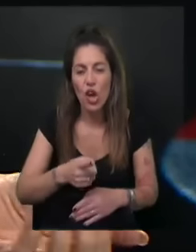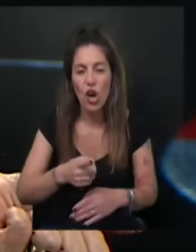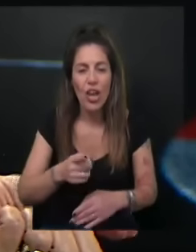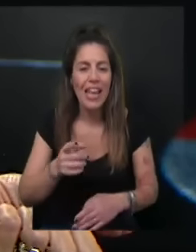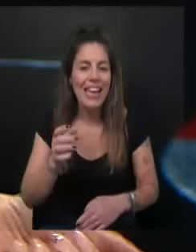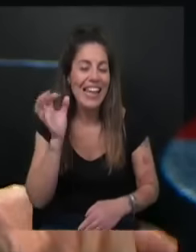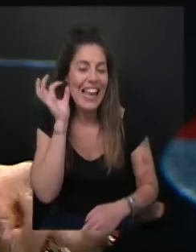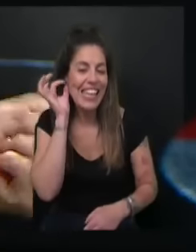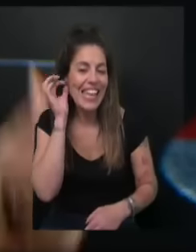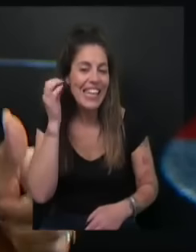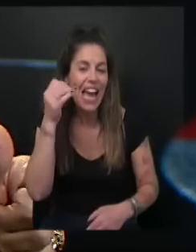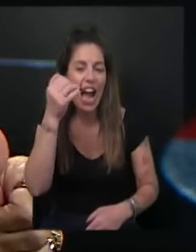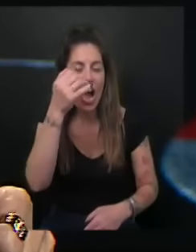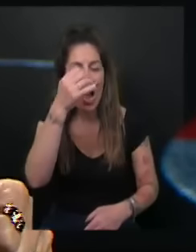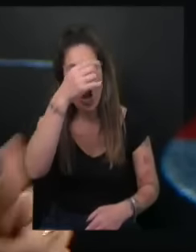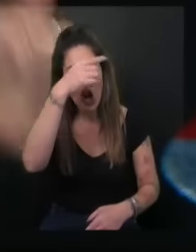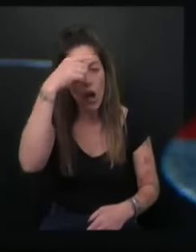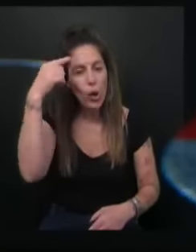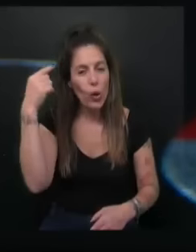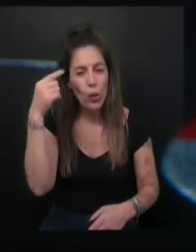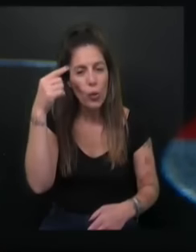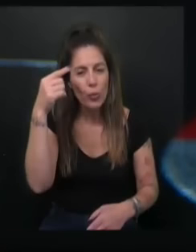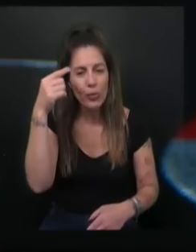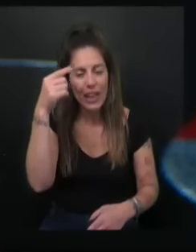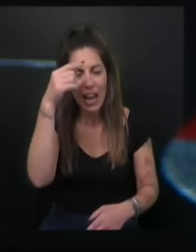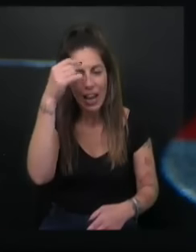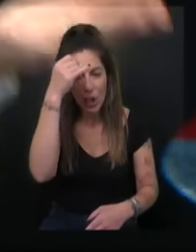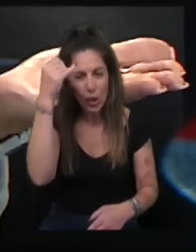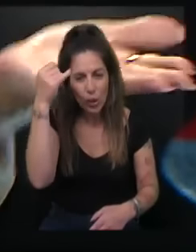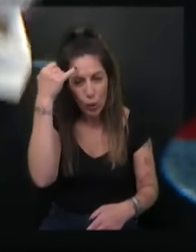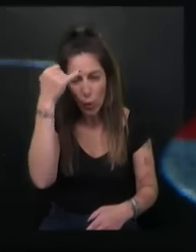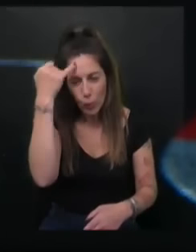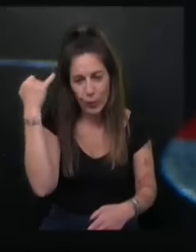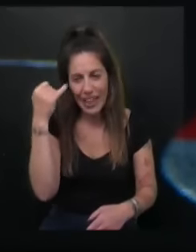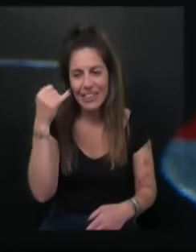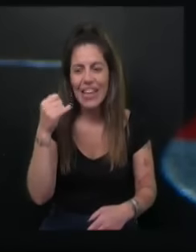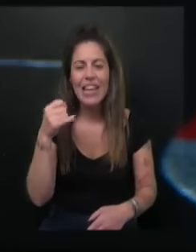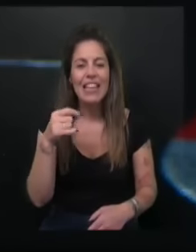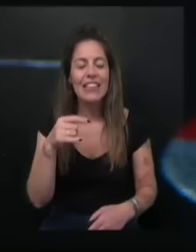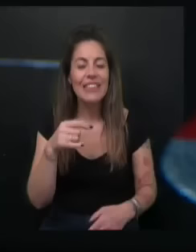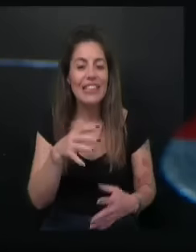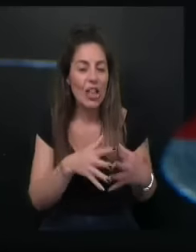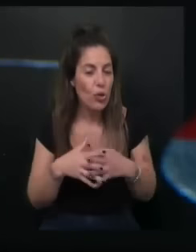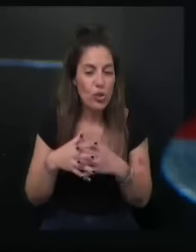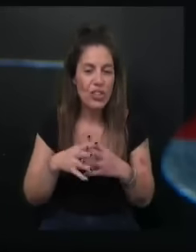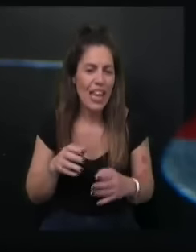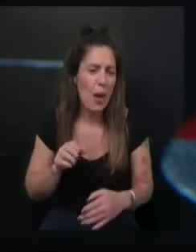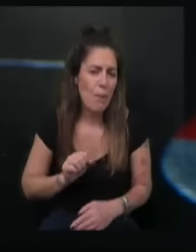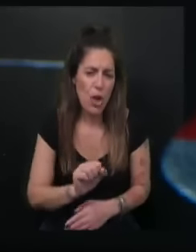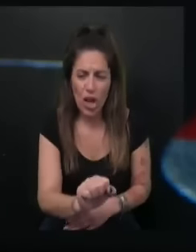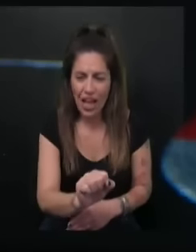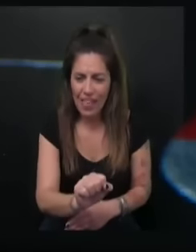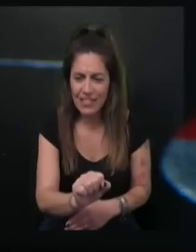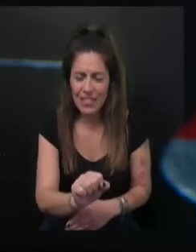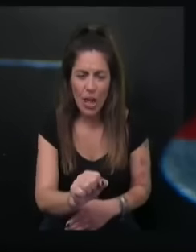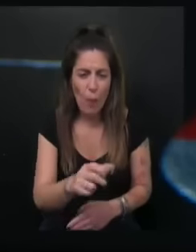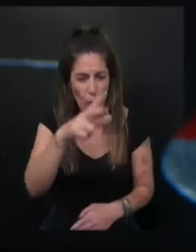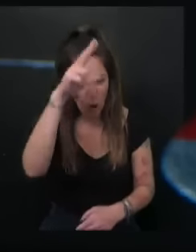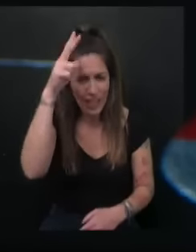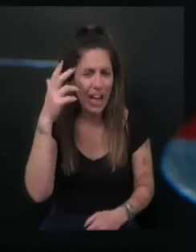Estados Unidos eran violadas por los mexicanos y los negros que fumaban marihuana creo